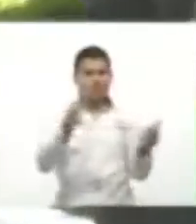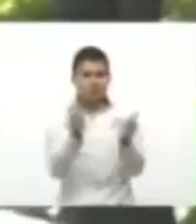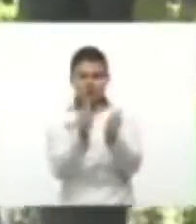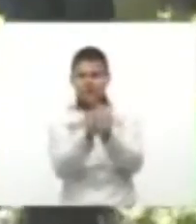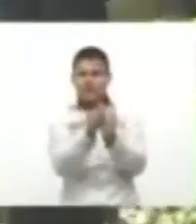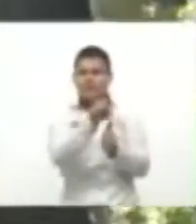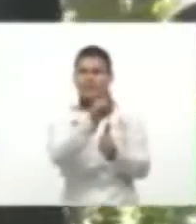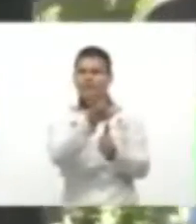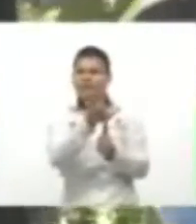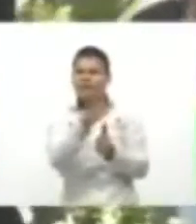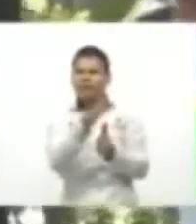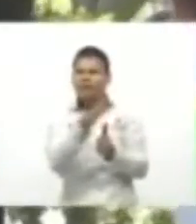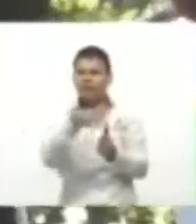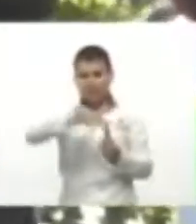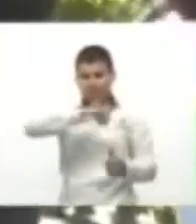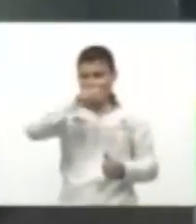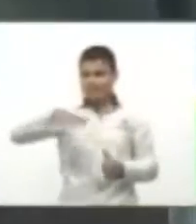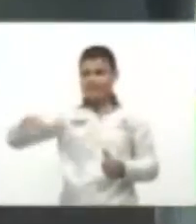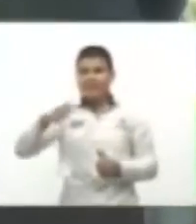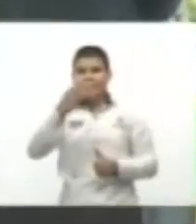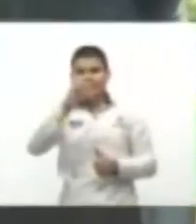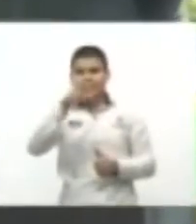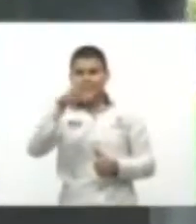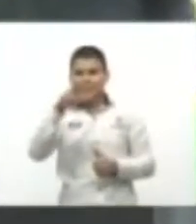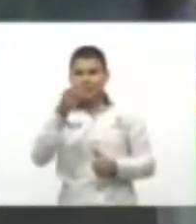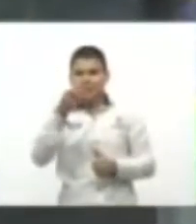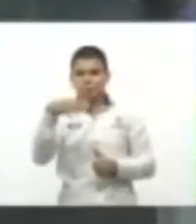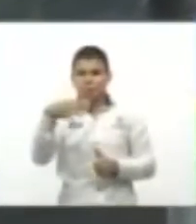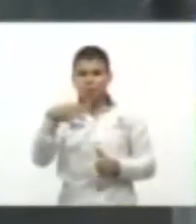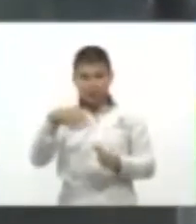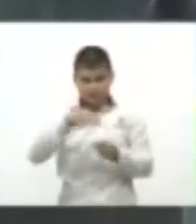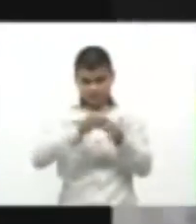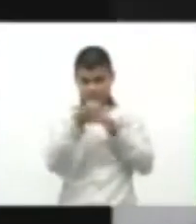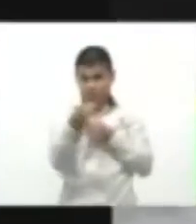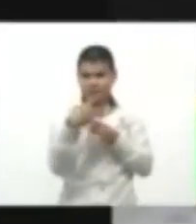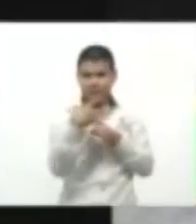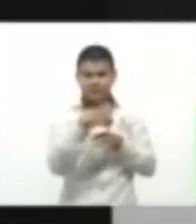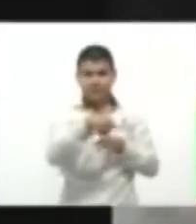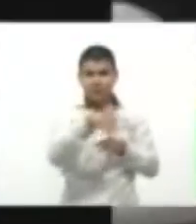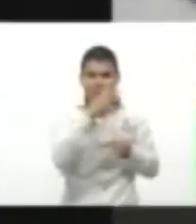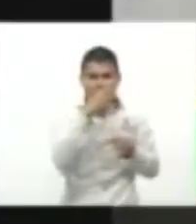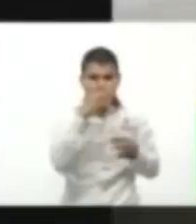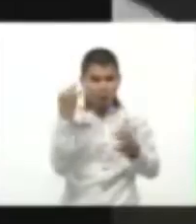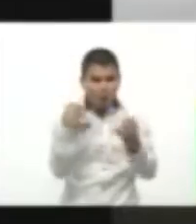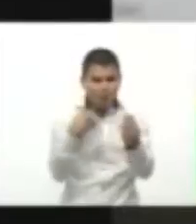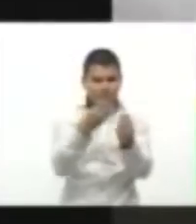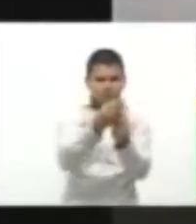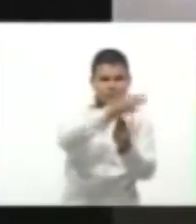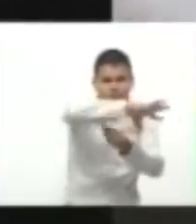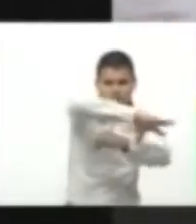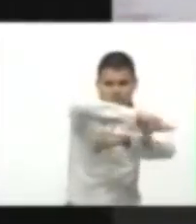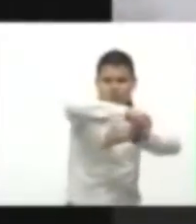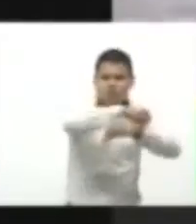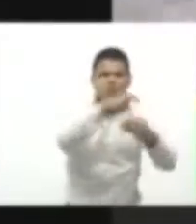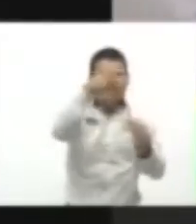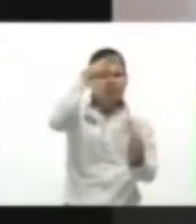vía Chimichagua, se encontraban los sujetos hurtando ganado. Inmediatamente